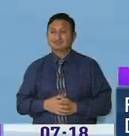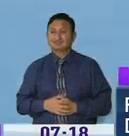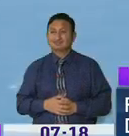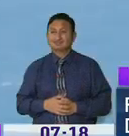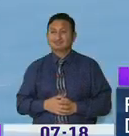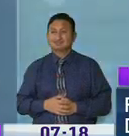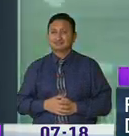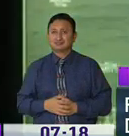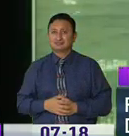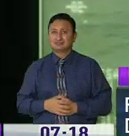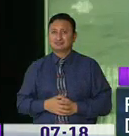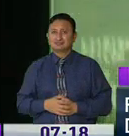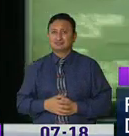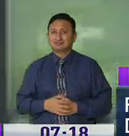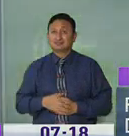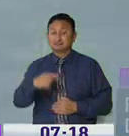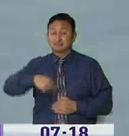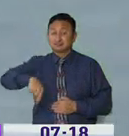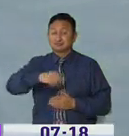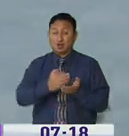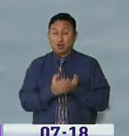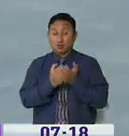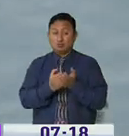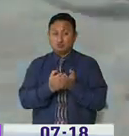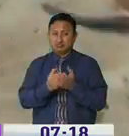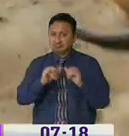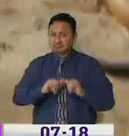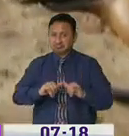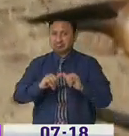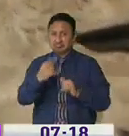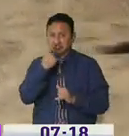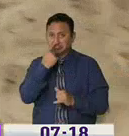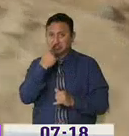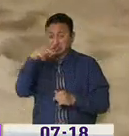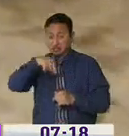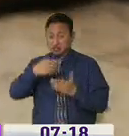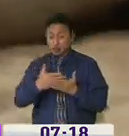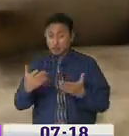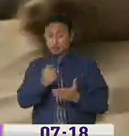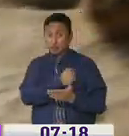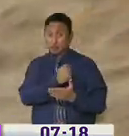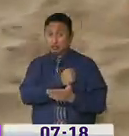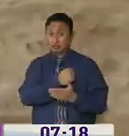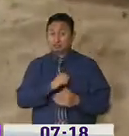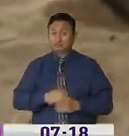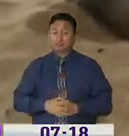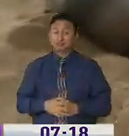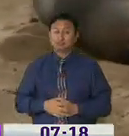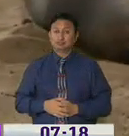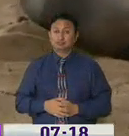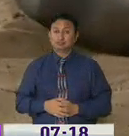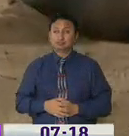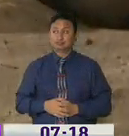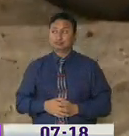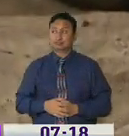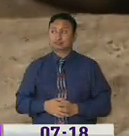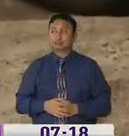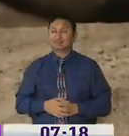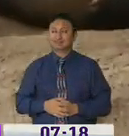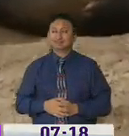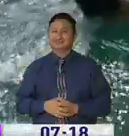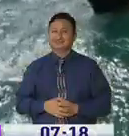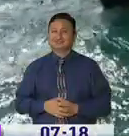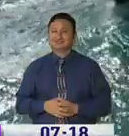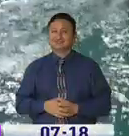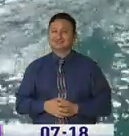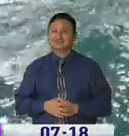buques siguen merodeando el patrimonio nacional de la humanidad. En San Cristóbal, con cámara